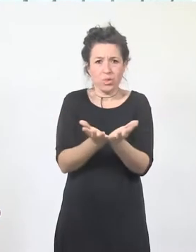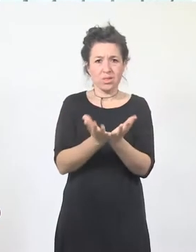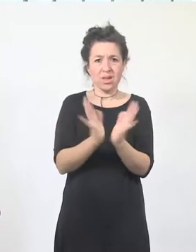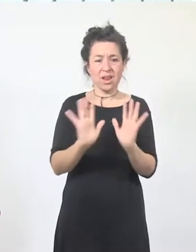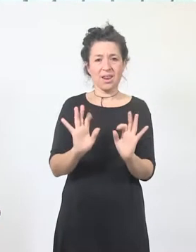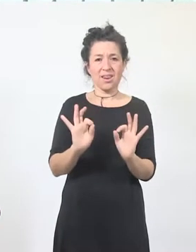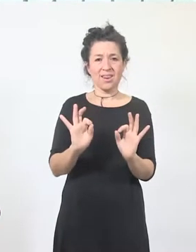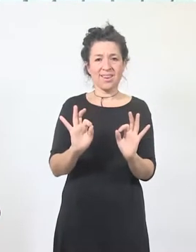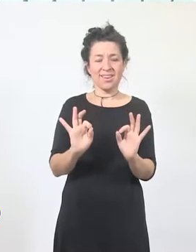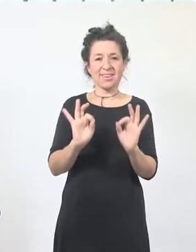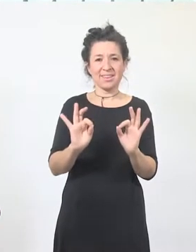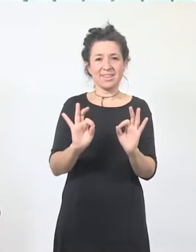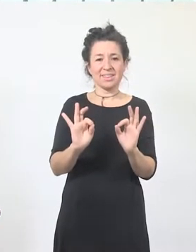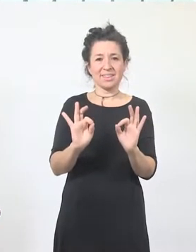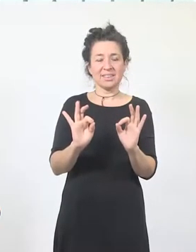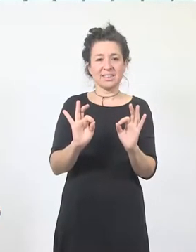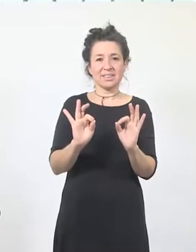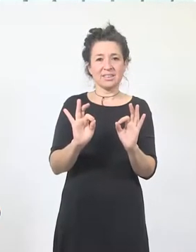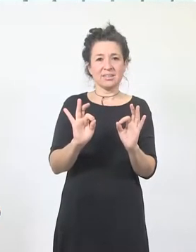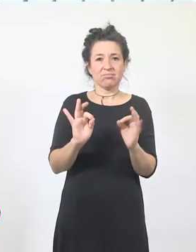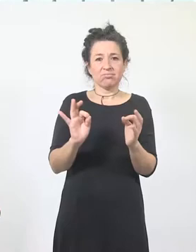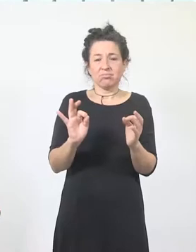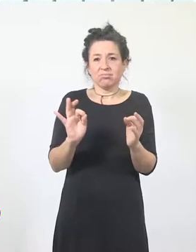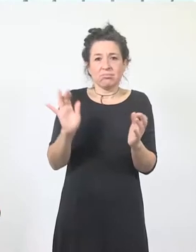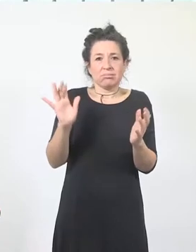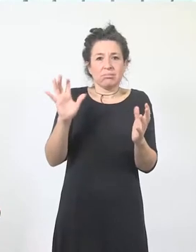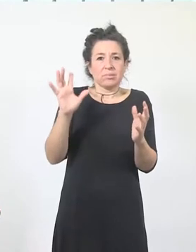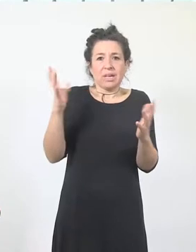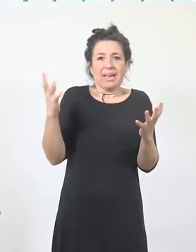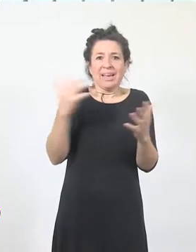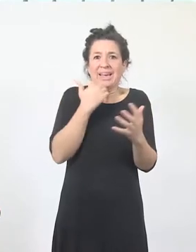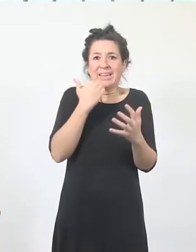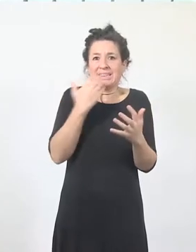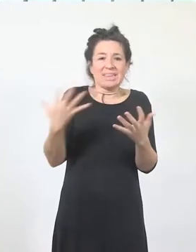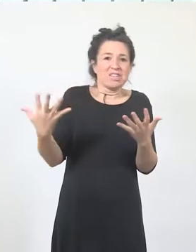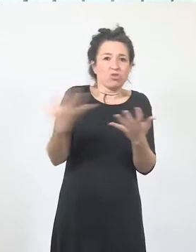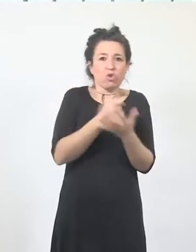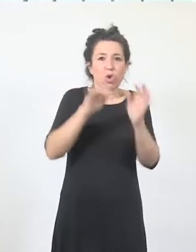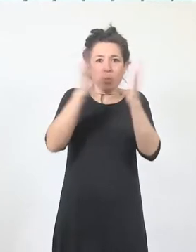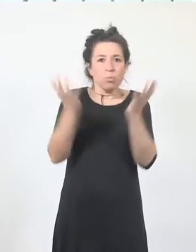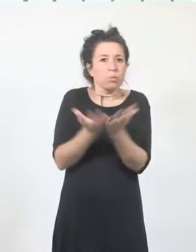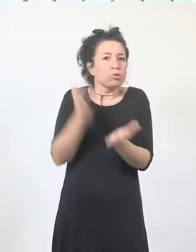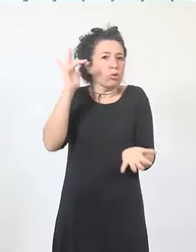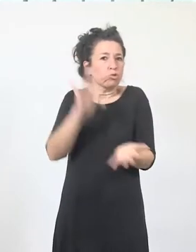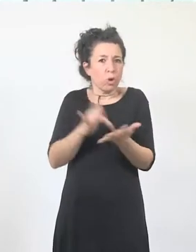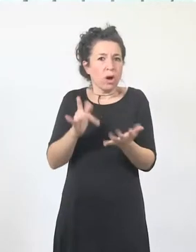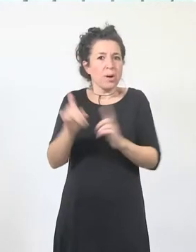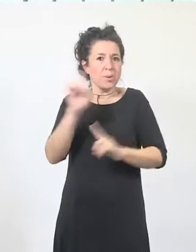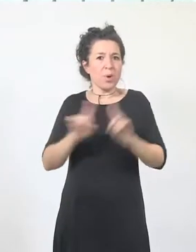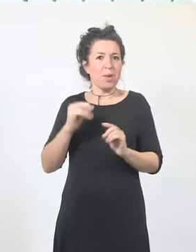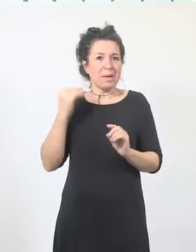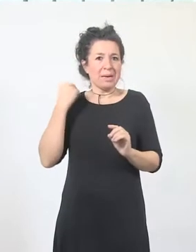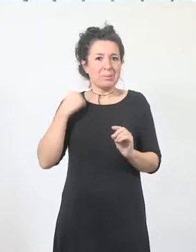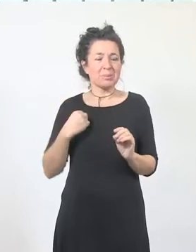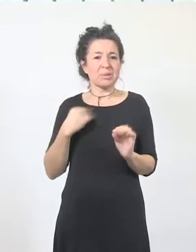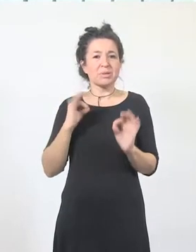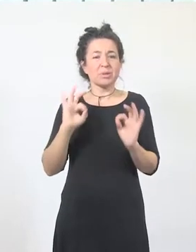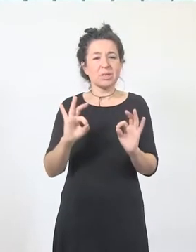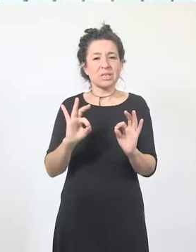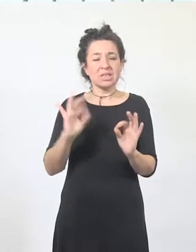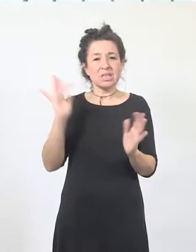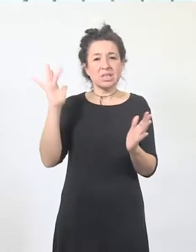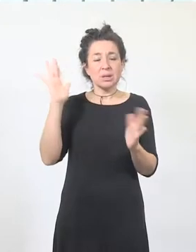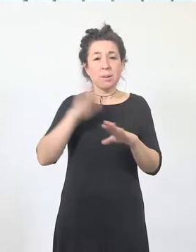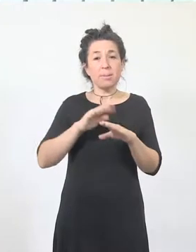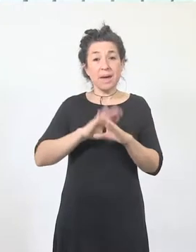pues, que está experimentando casi todo el mundo, y realmente fue